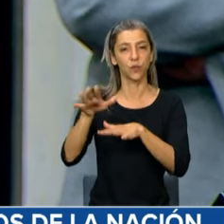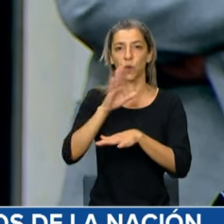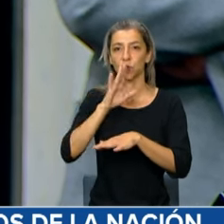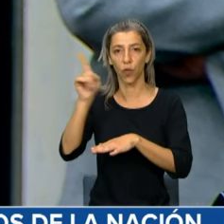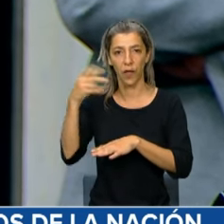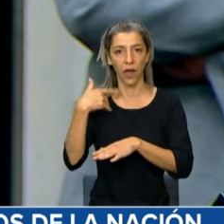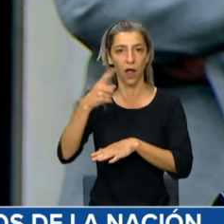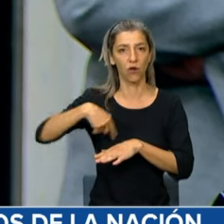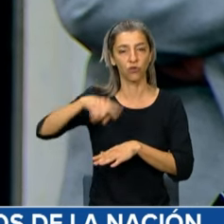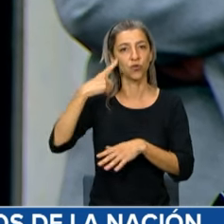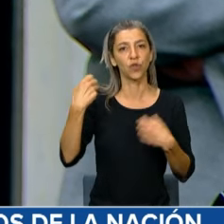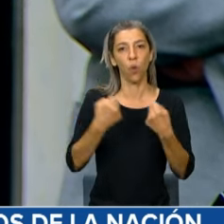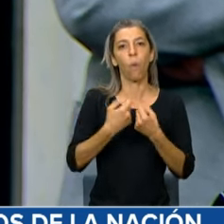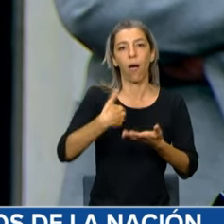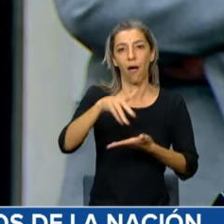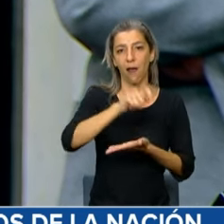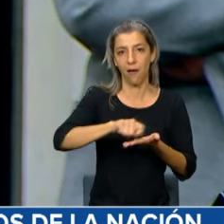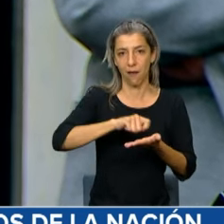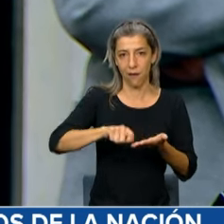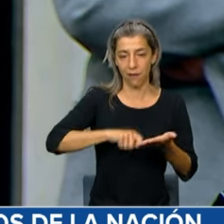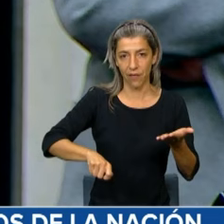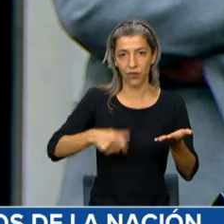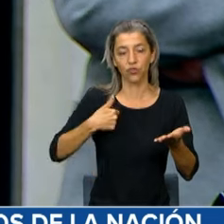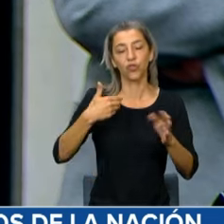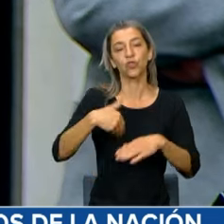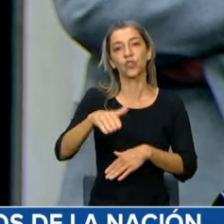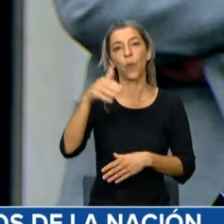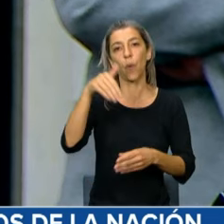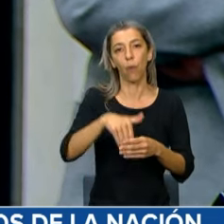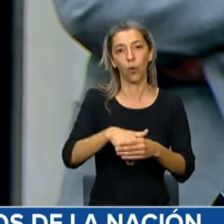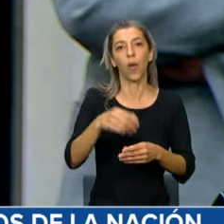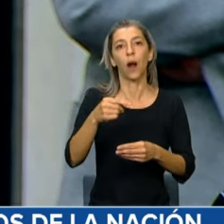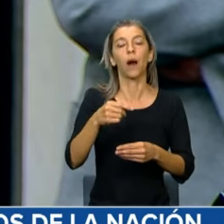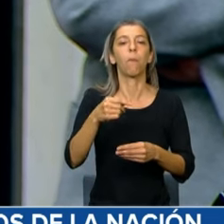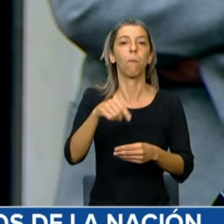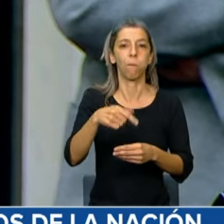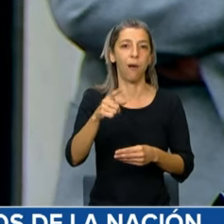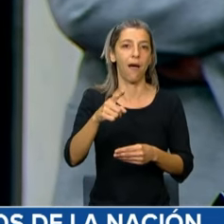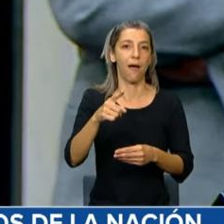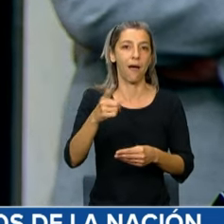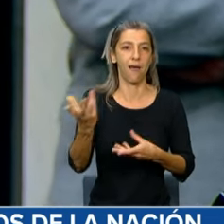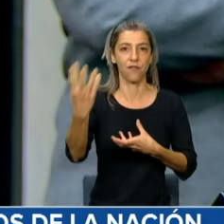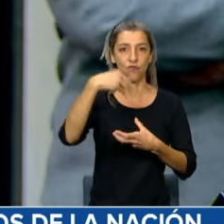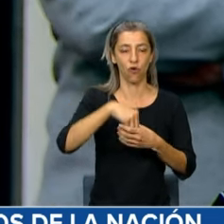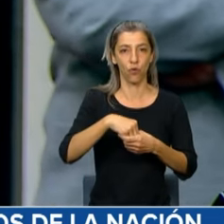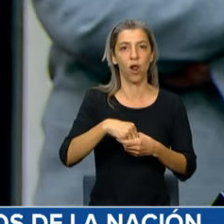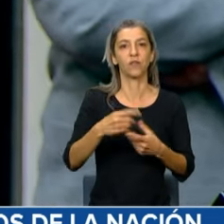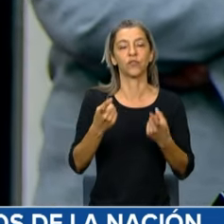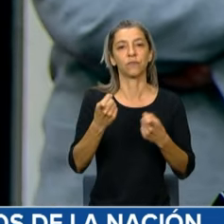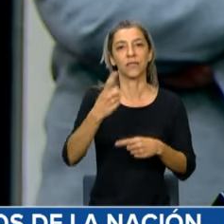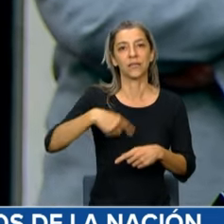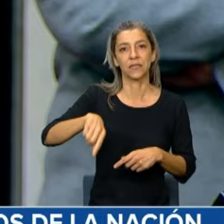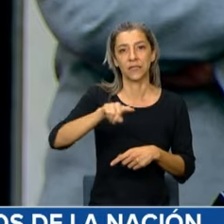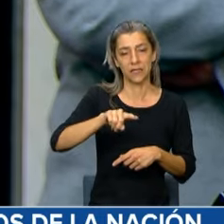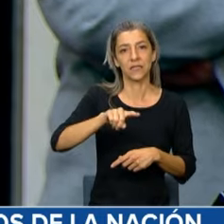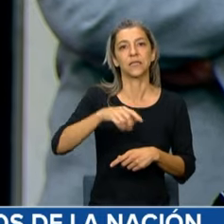votar la moción de apartamiento del reglamento para su incorporación se requieren las tres cuartas partes de los